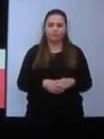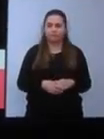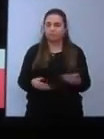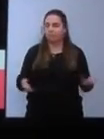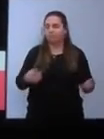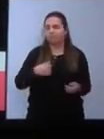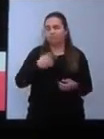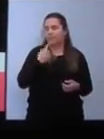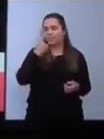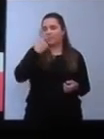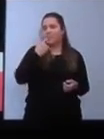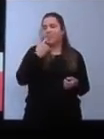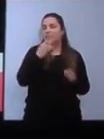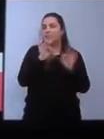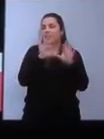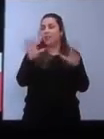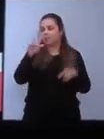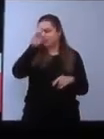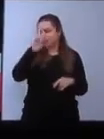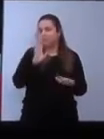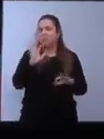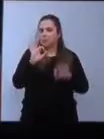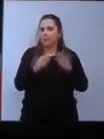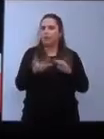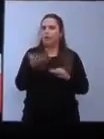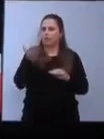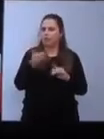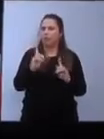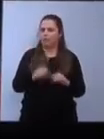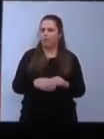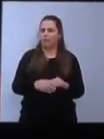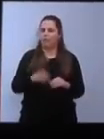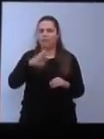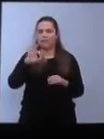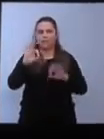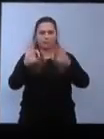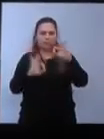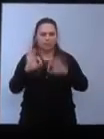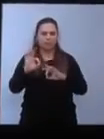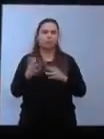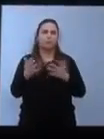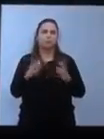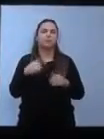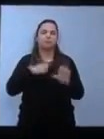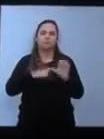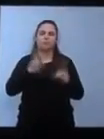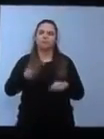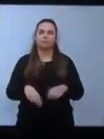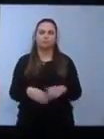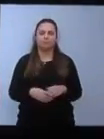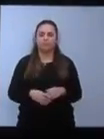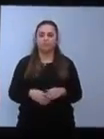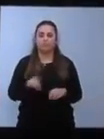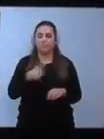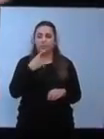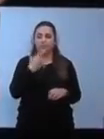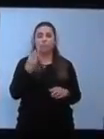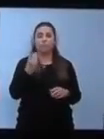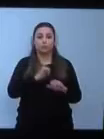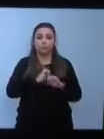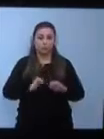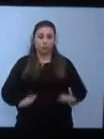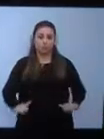sabría decir con exactitud, pero un porcentaje alto sí, un 30% son extremeños. Hay que decir también que vienen muchos